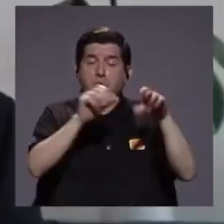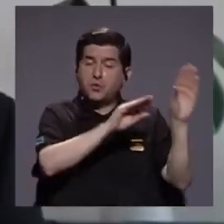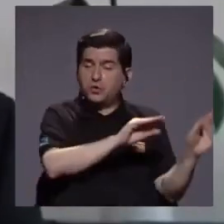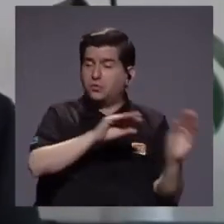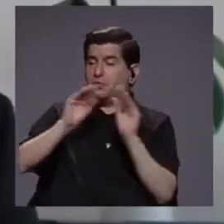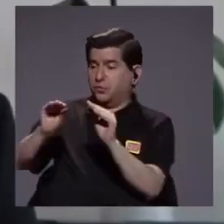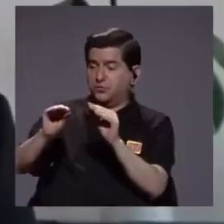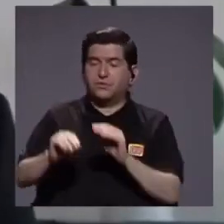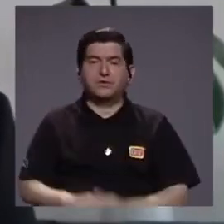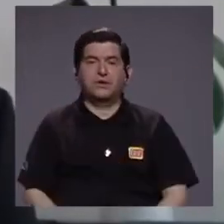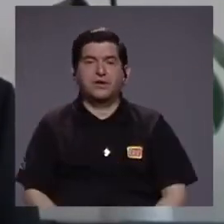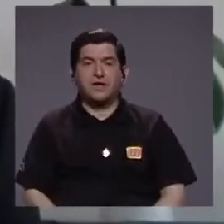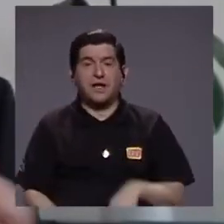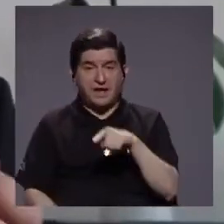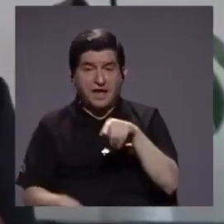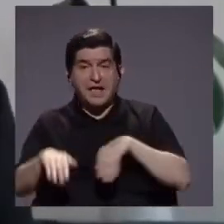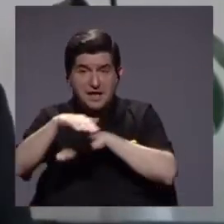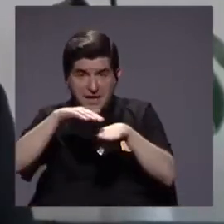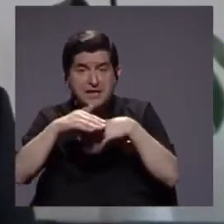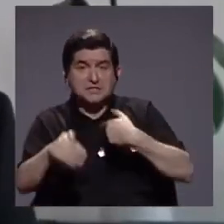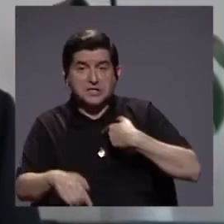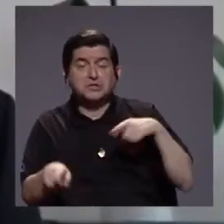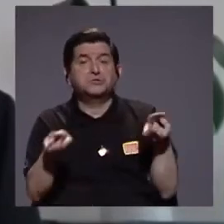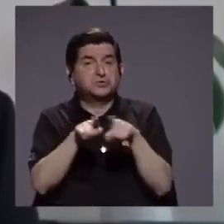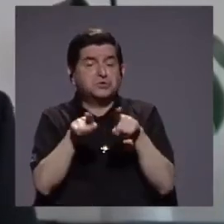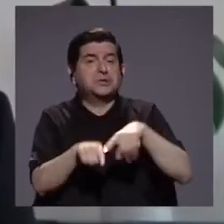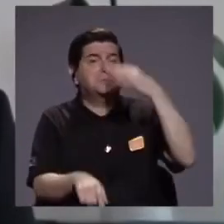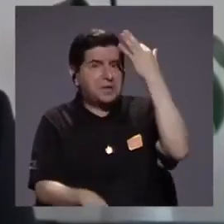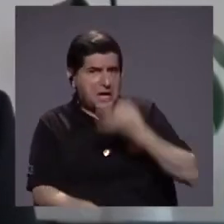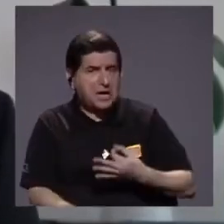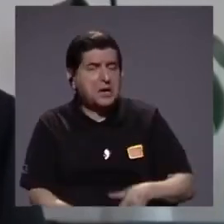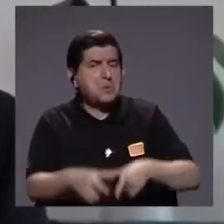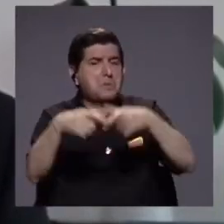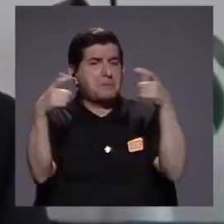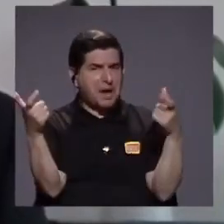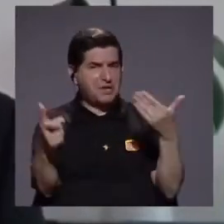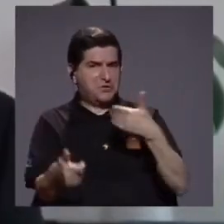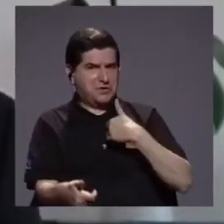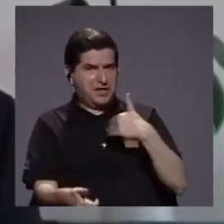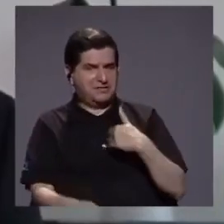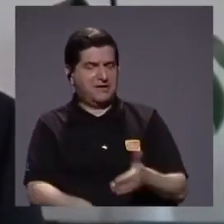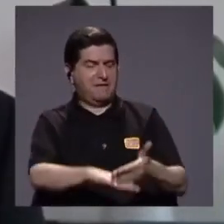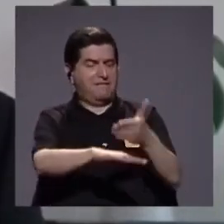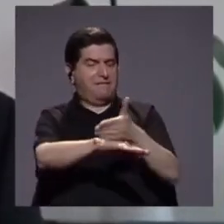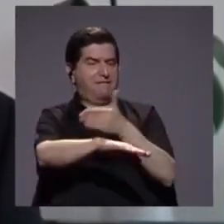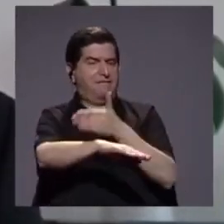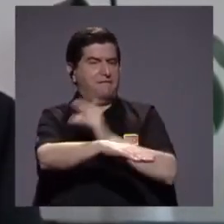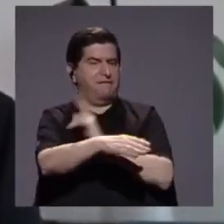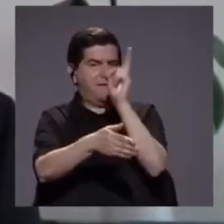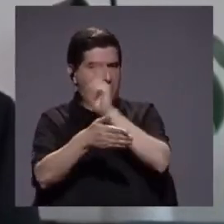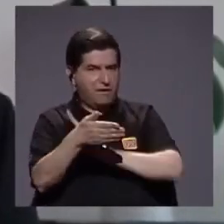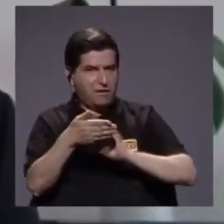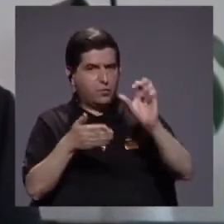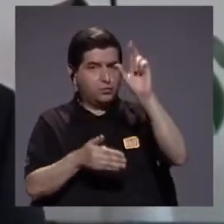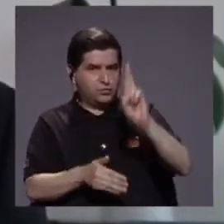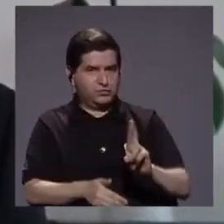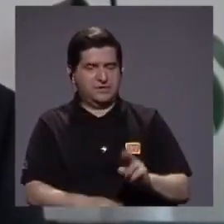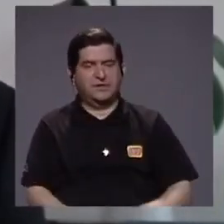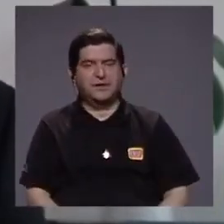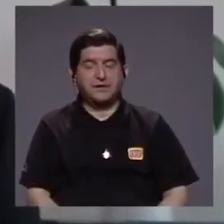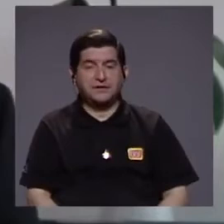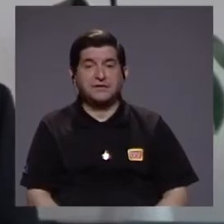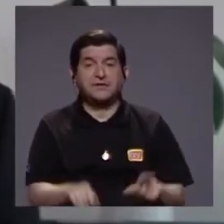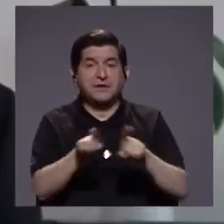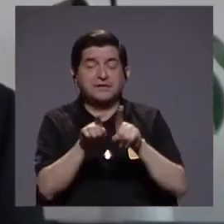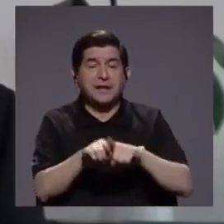trasladar hacia las sedes, donde yo además creo que mayoritariamente tiene que estar el crecimiento de la Universidad de Costa Rica,